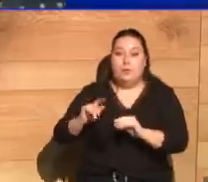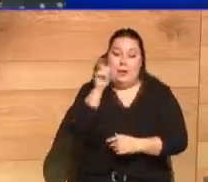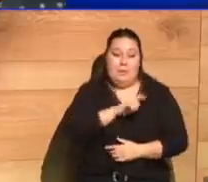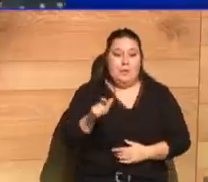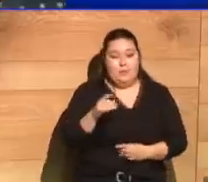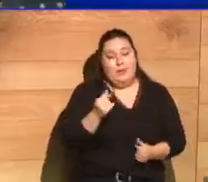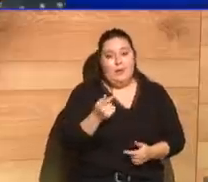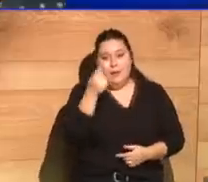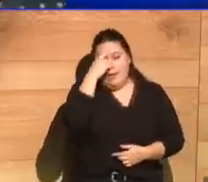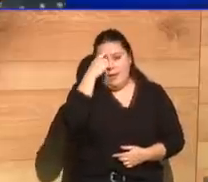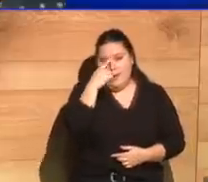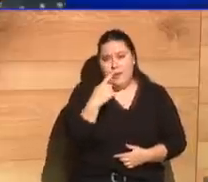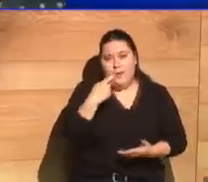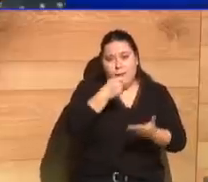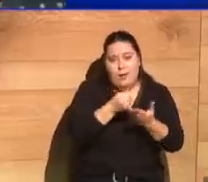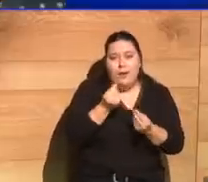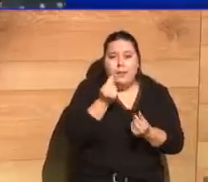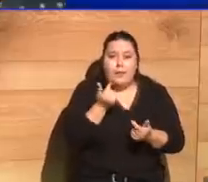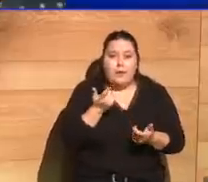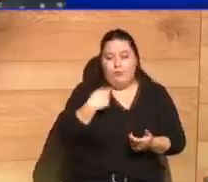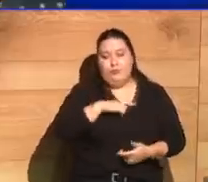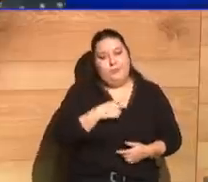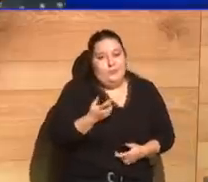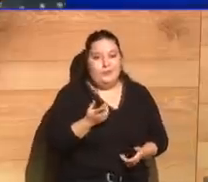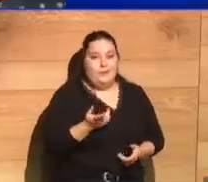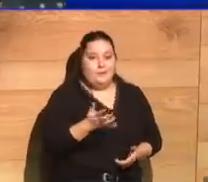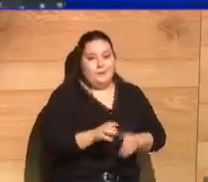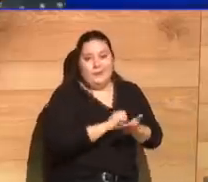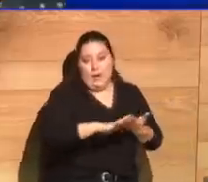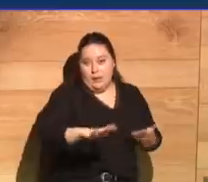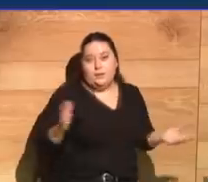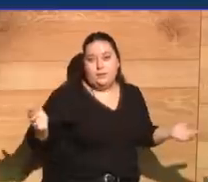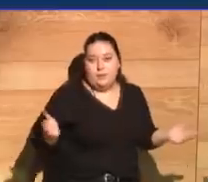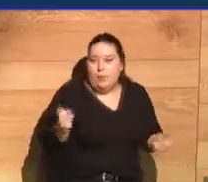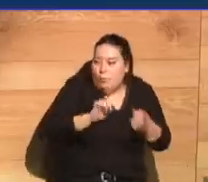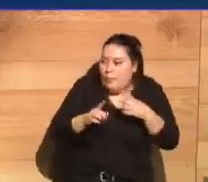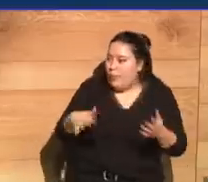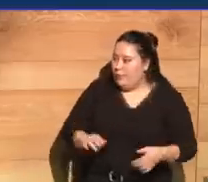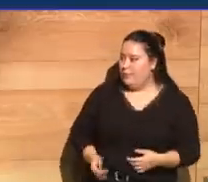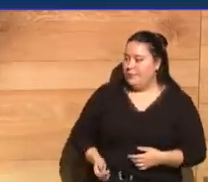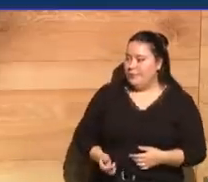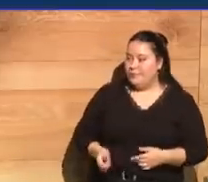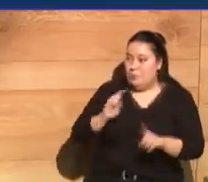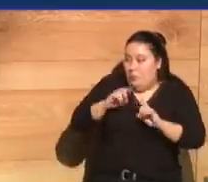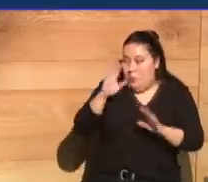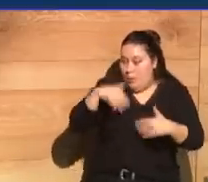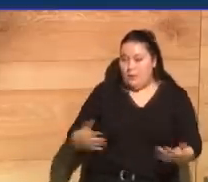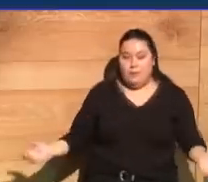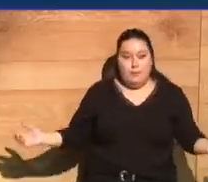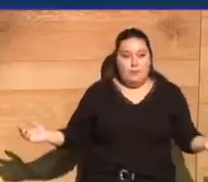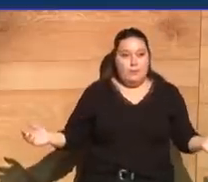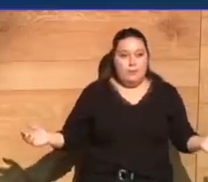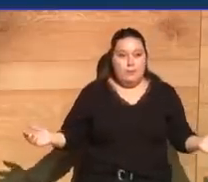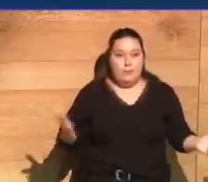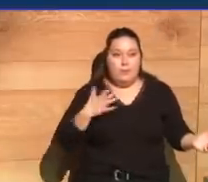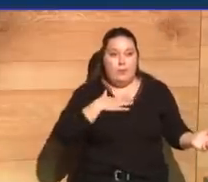estarían cobrando ese dinero, lo estaríamos llevando nosotros muerto. Bueno, ¿y? Pero no está el problema. Es que de verdad no veo el problema. A